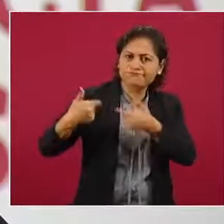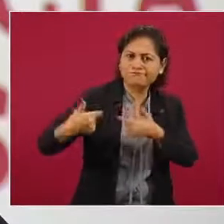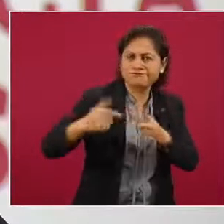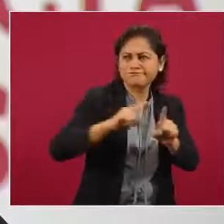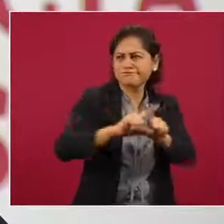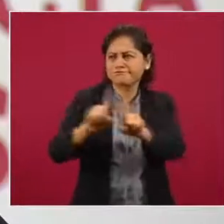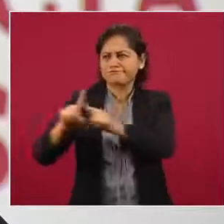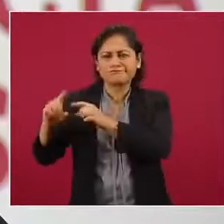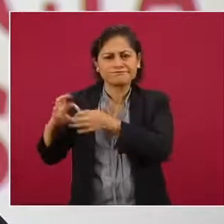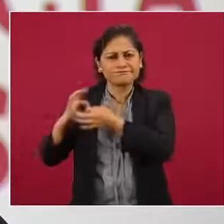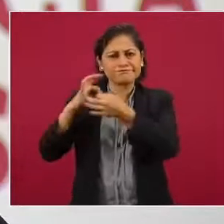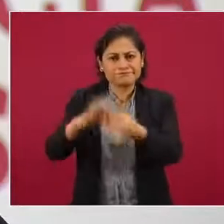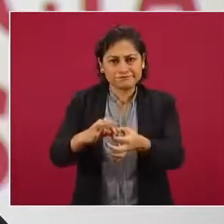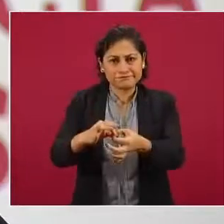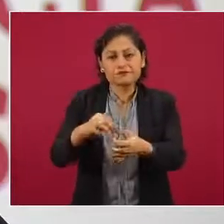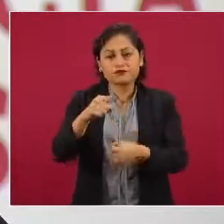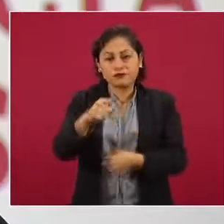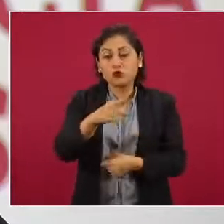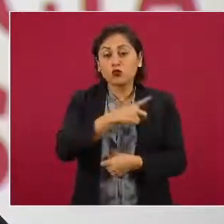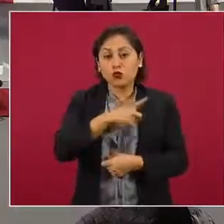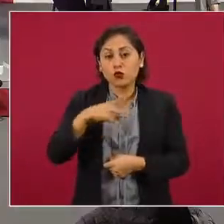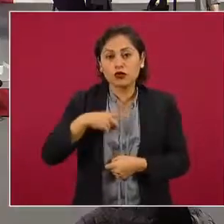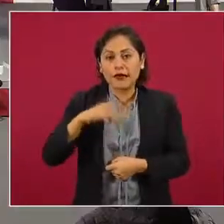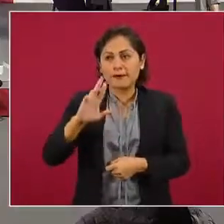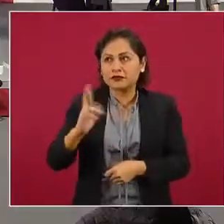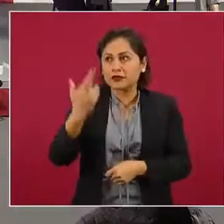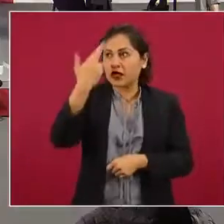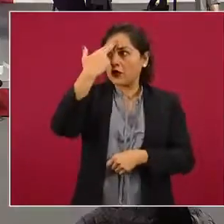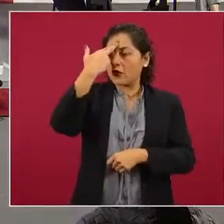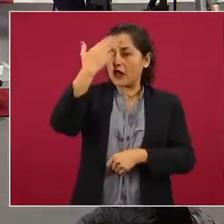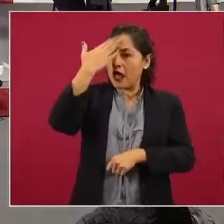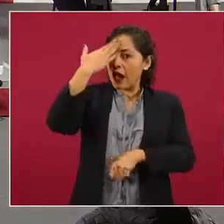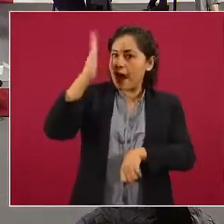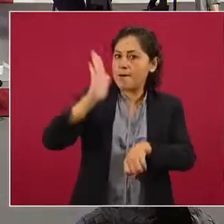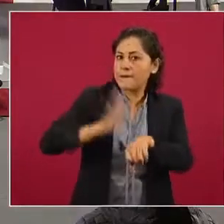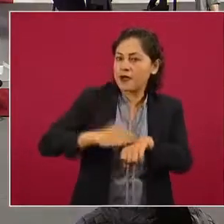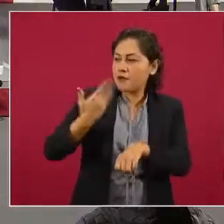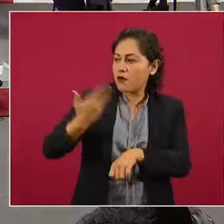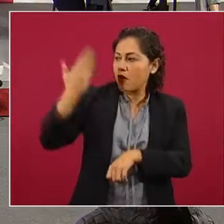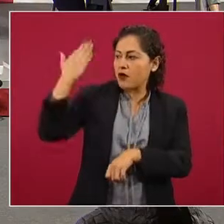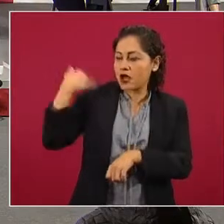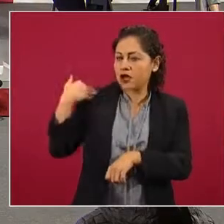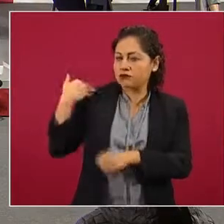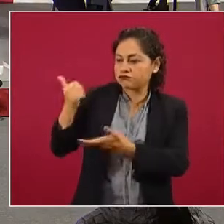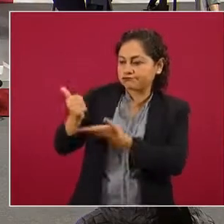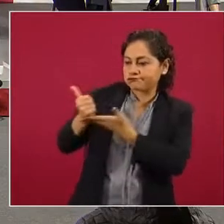el entendimiento del pasado y ayuda en la construcción de un mejor futuro.